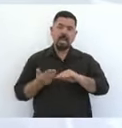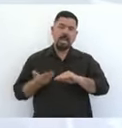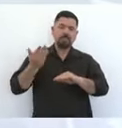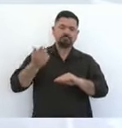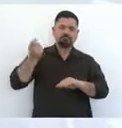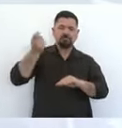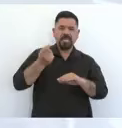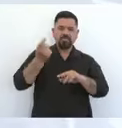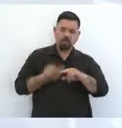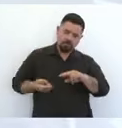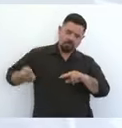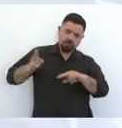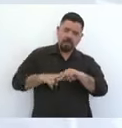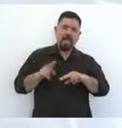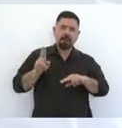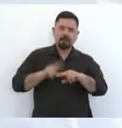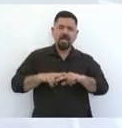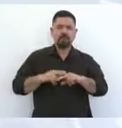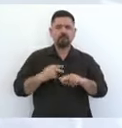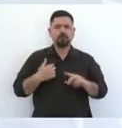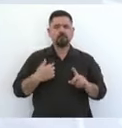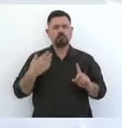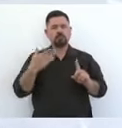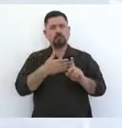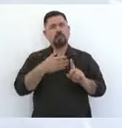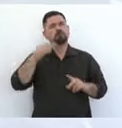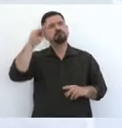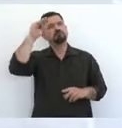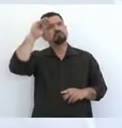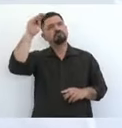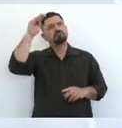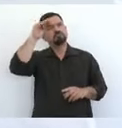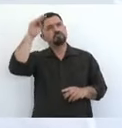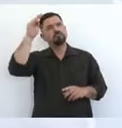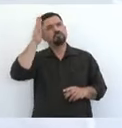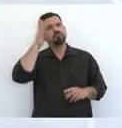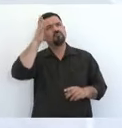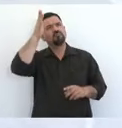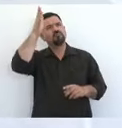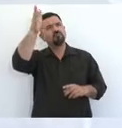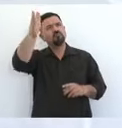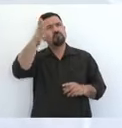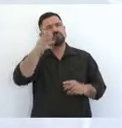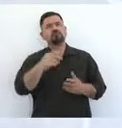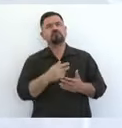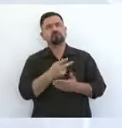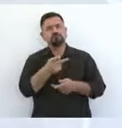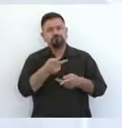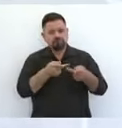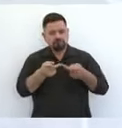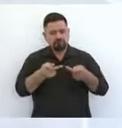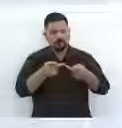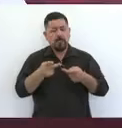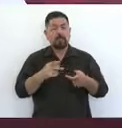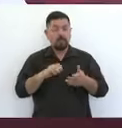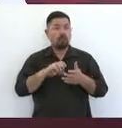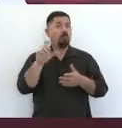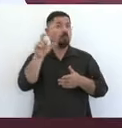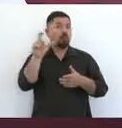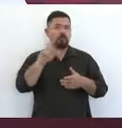El propósito, ya estamos haciendo las proyecciones, es que para enero